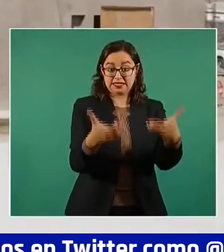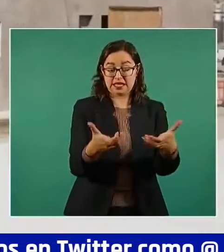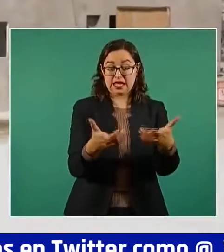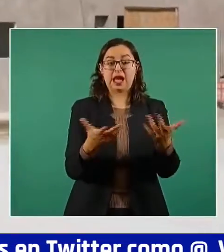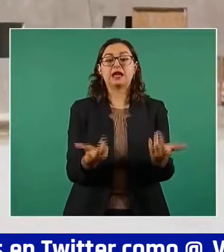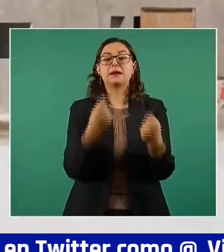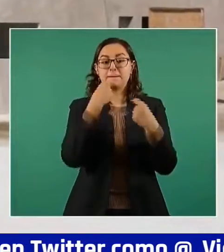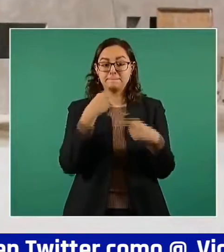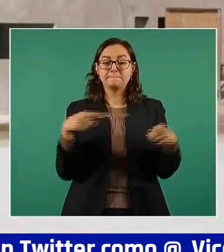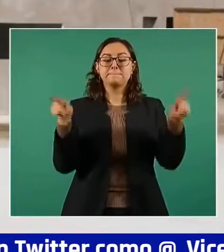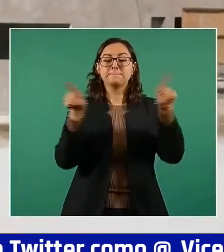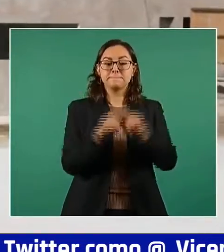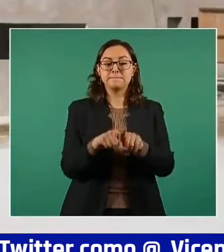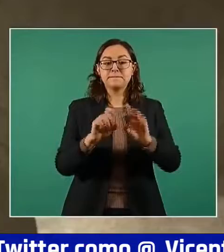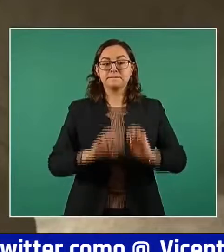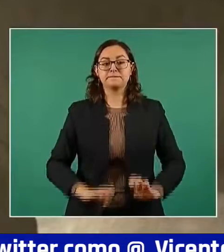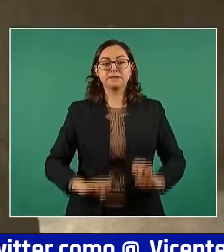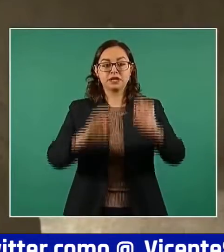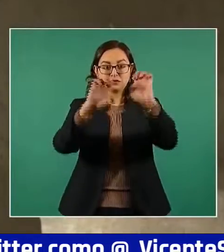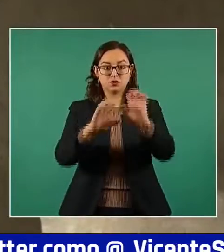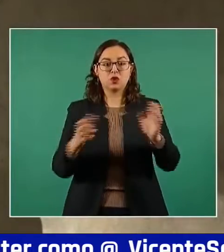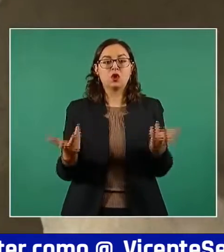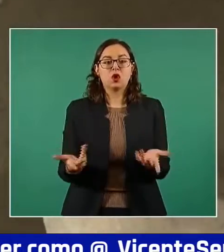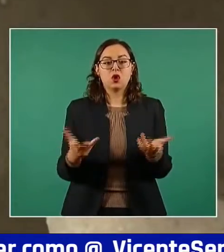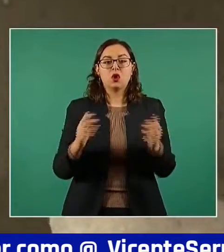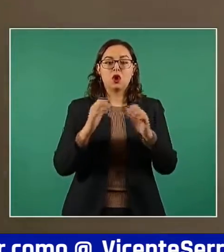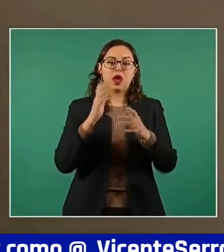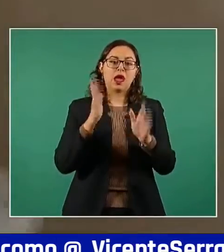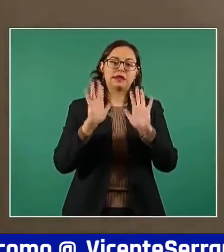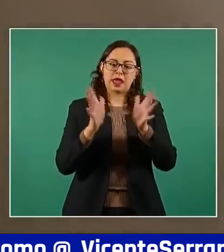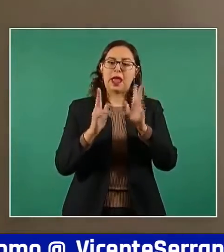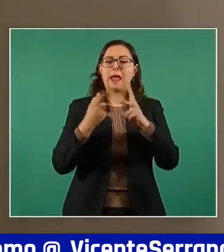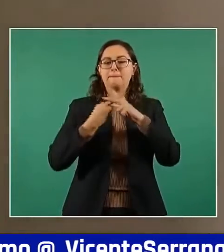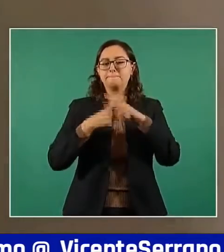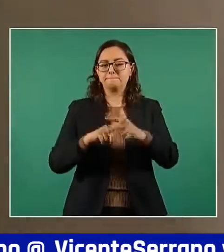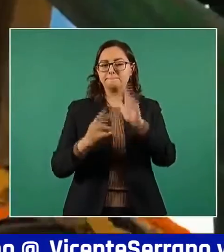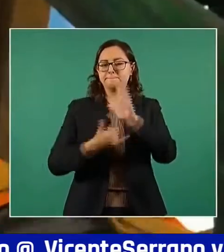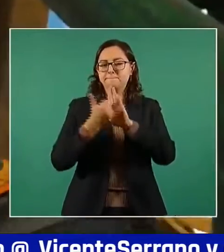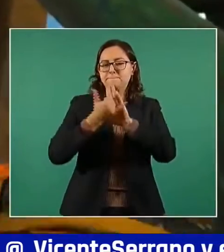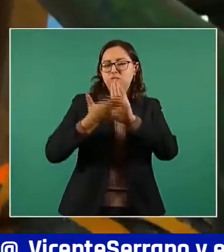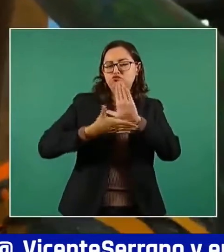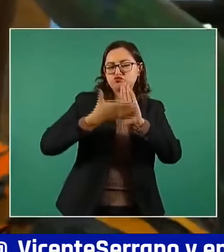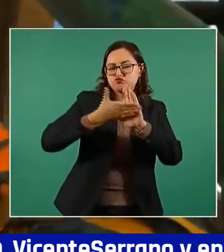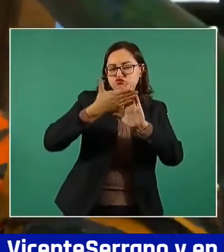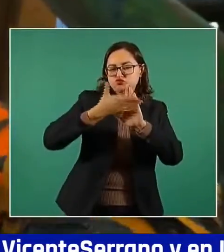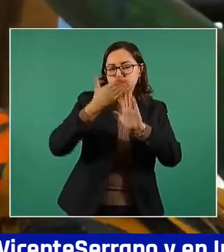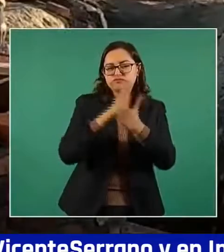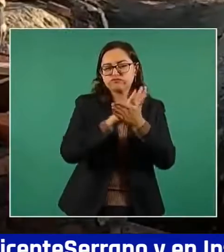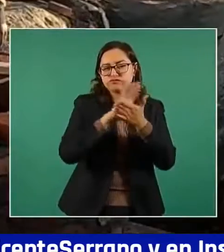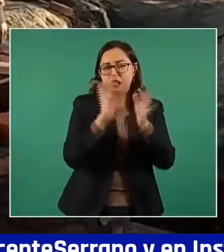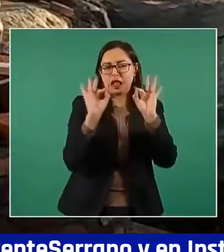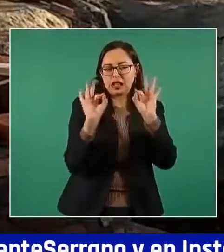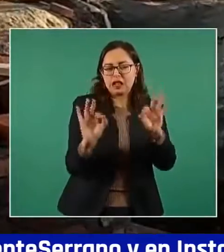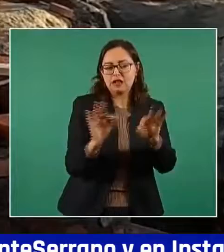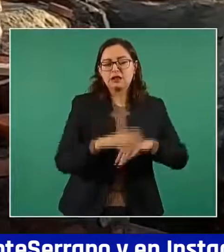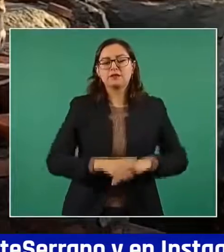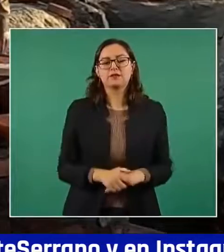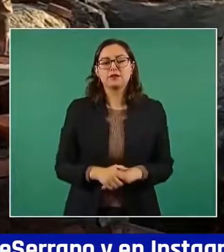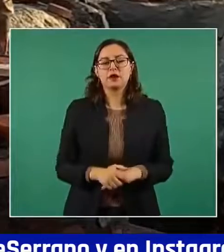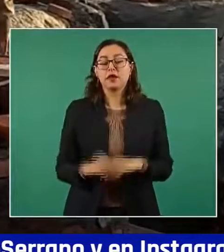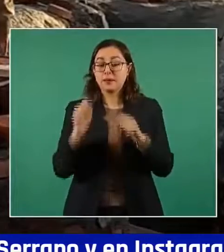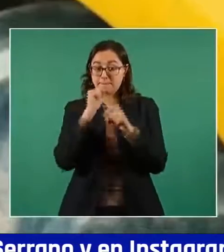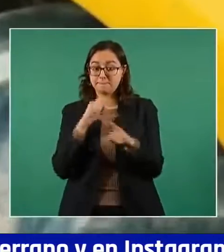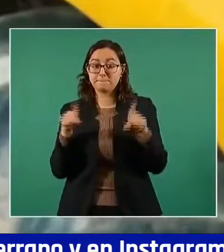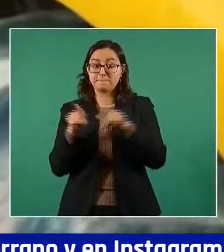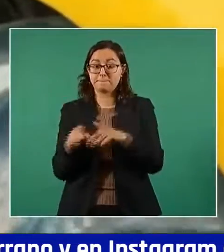área de transferencia de seguridad del AIFA, se realizan trabajos de aplanado fino en muros interiores y exteriores en edificios, la construcción de pozos